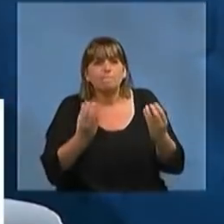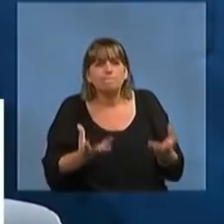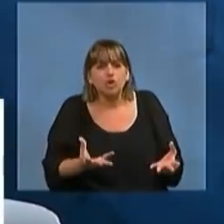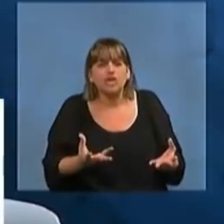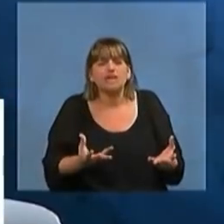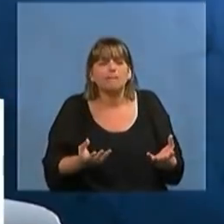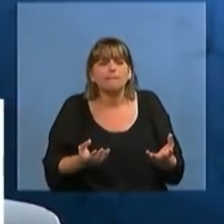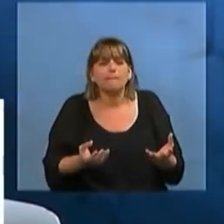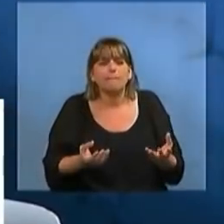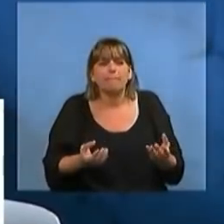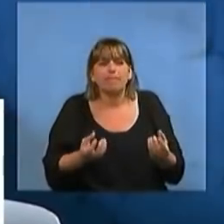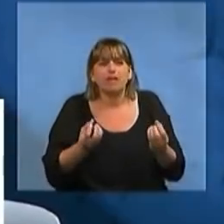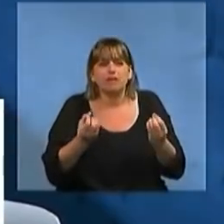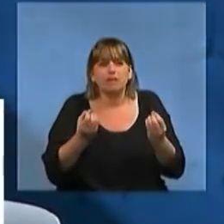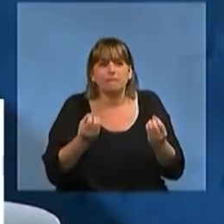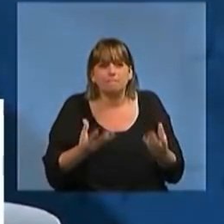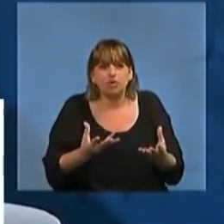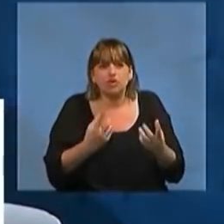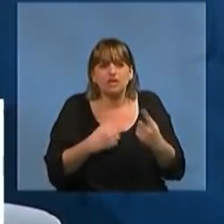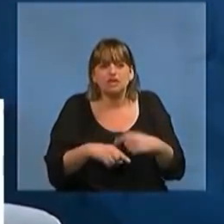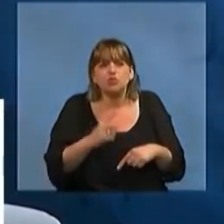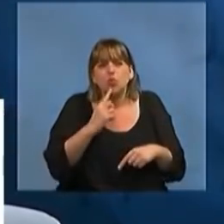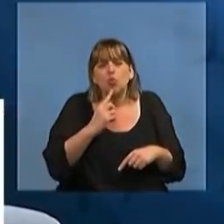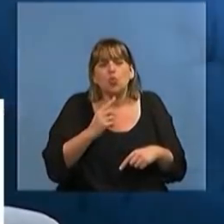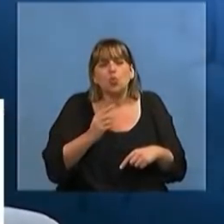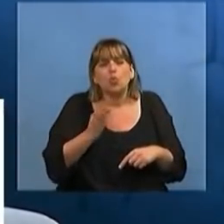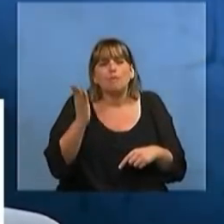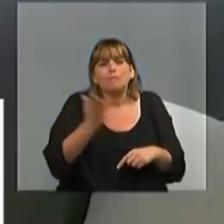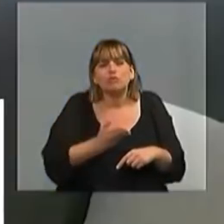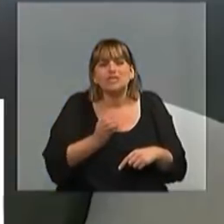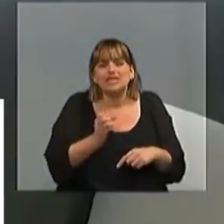no le sacaste un porcentaje del sueldo a